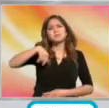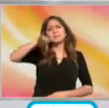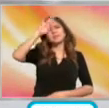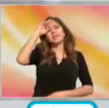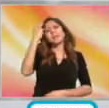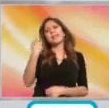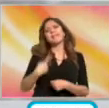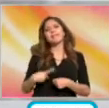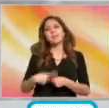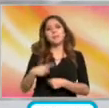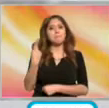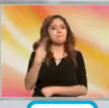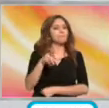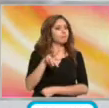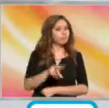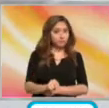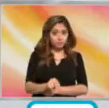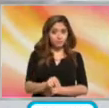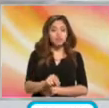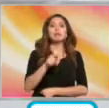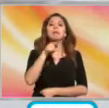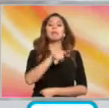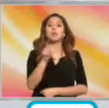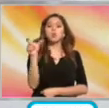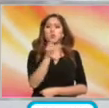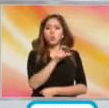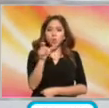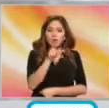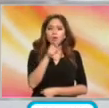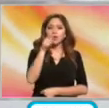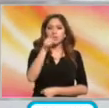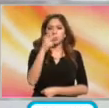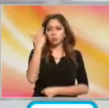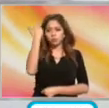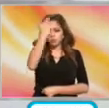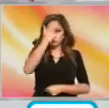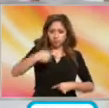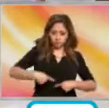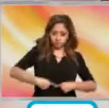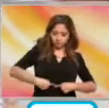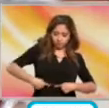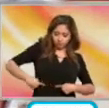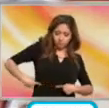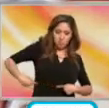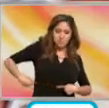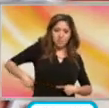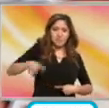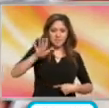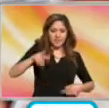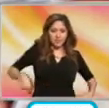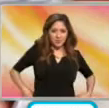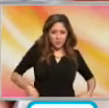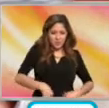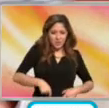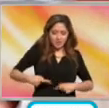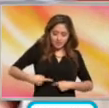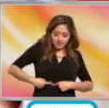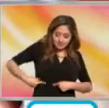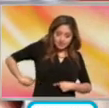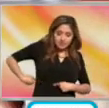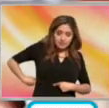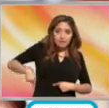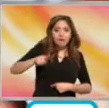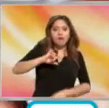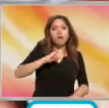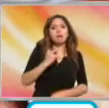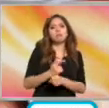que empezar en él. Y una de las características de esa irradiación en cinturón, le llamamos en hemicinturón, nos puede estar hablando de vesícula,